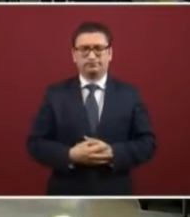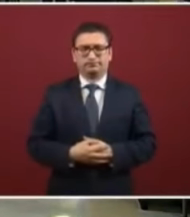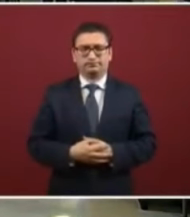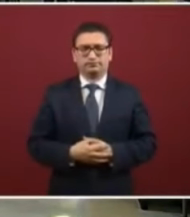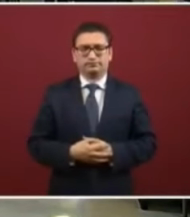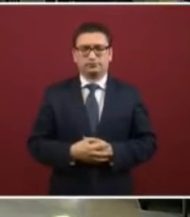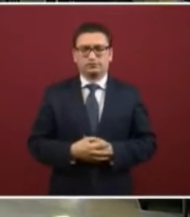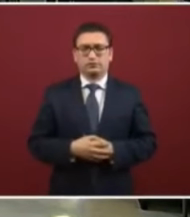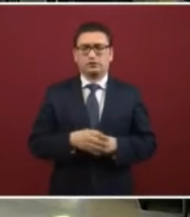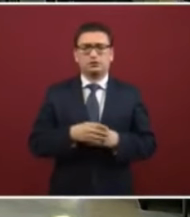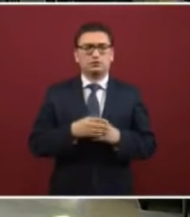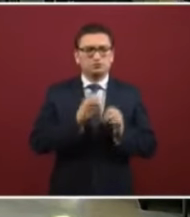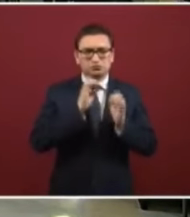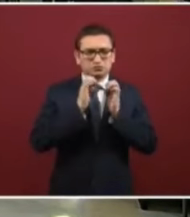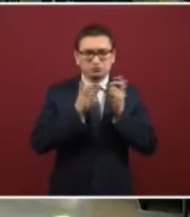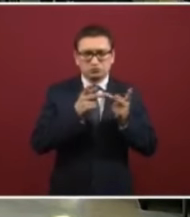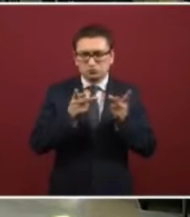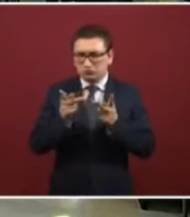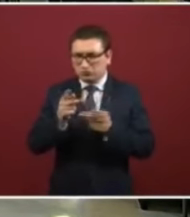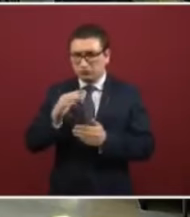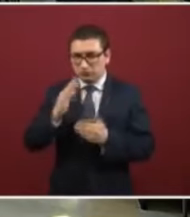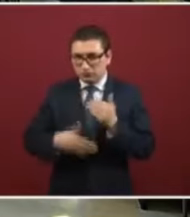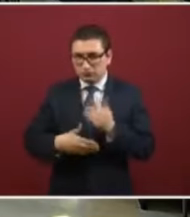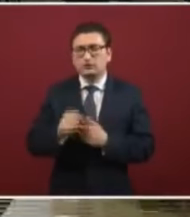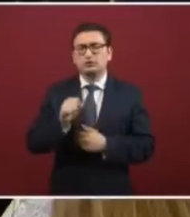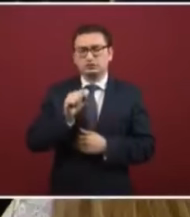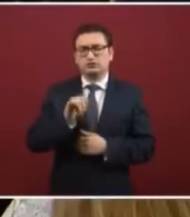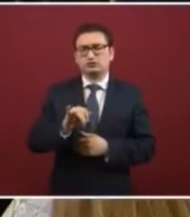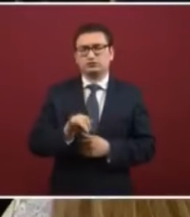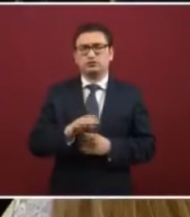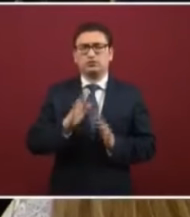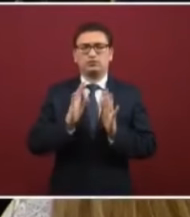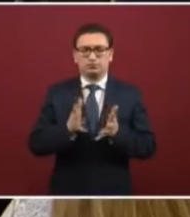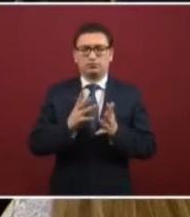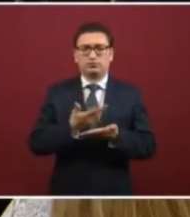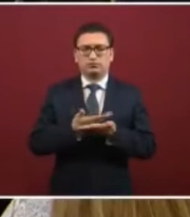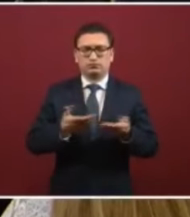El censo, sí. Sí, ahora es la dispersión.